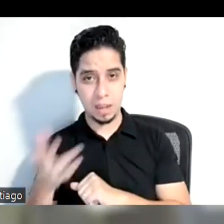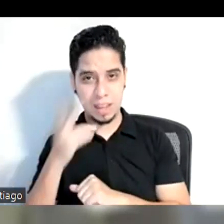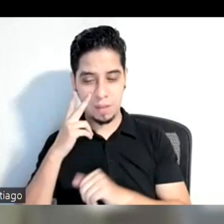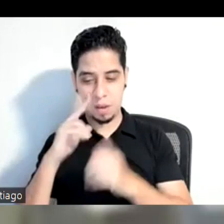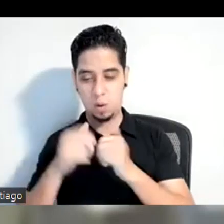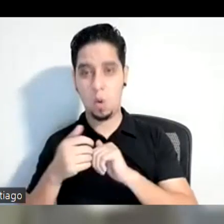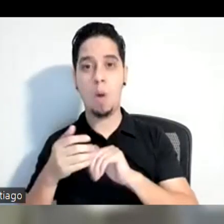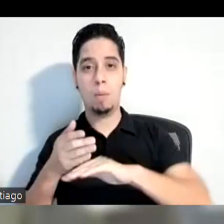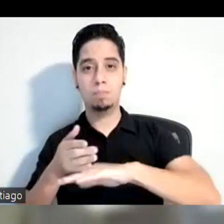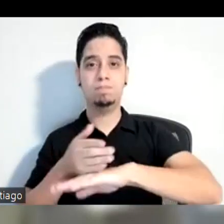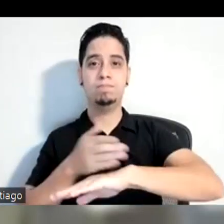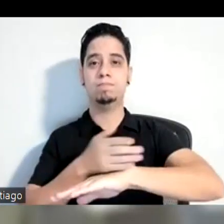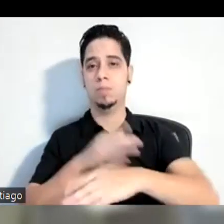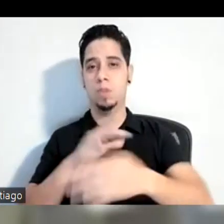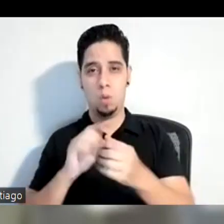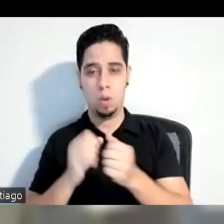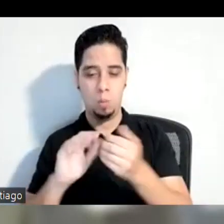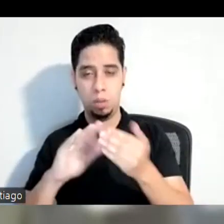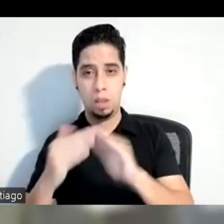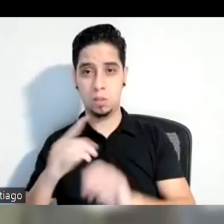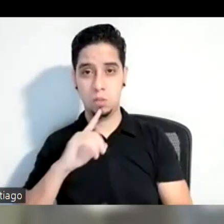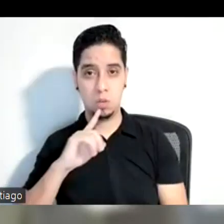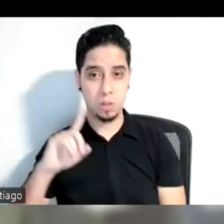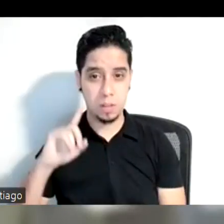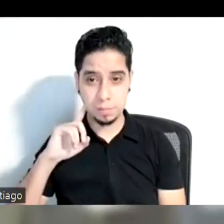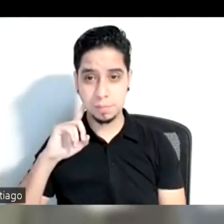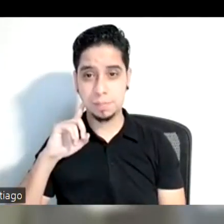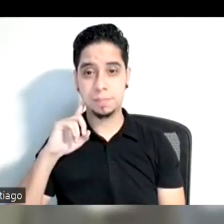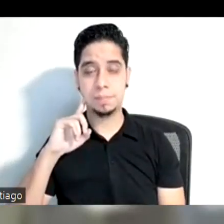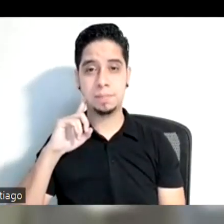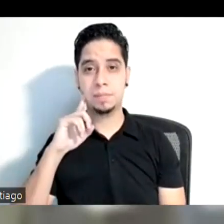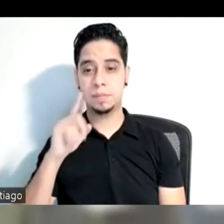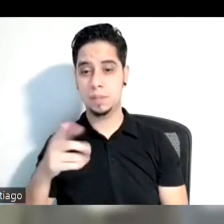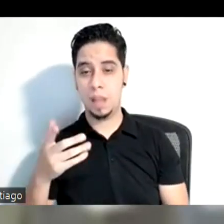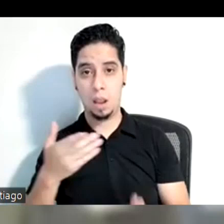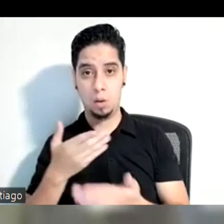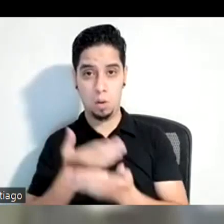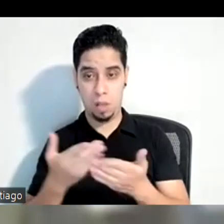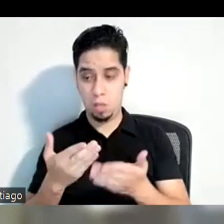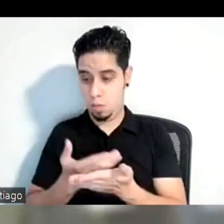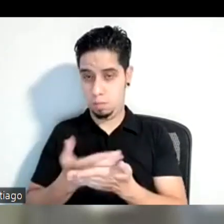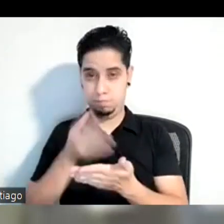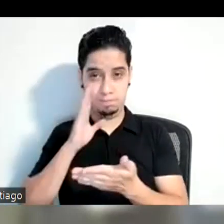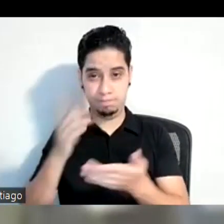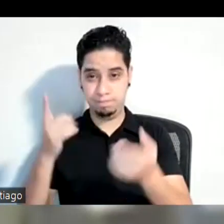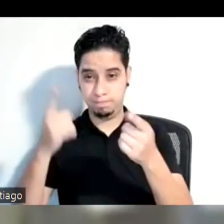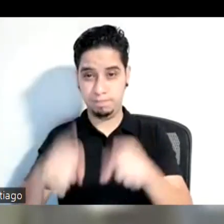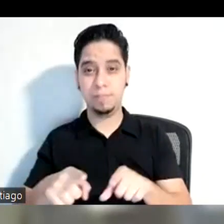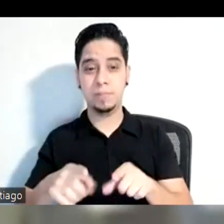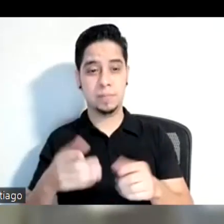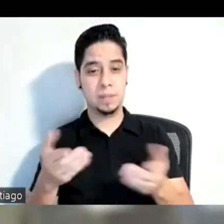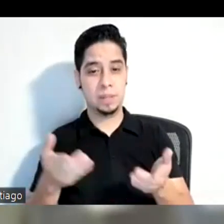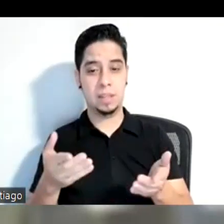que tiene la comunidad sorda, las tareas pendientes. Así que por aquí está Javier